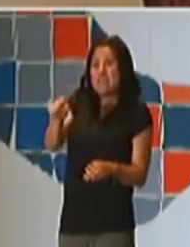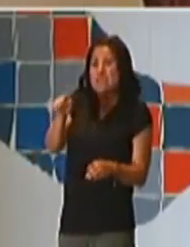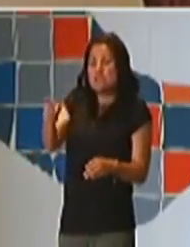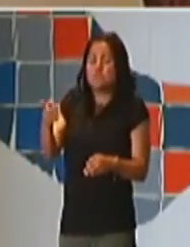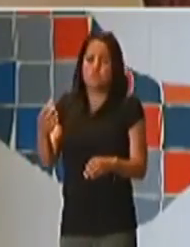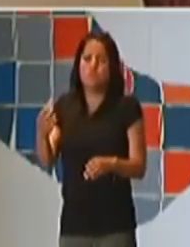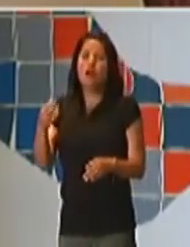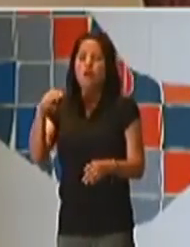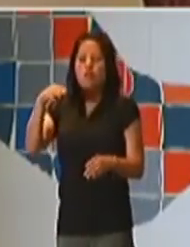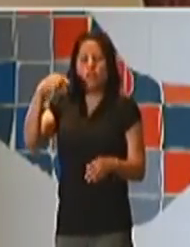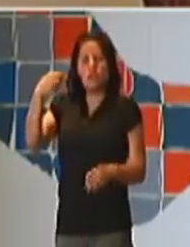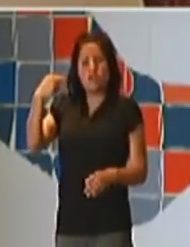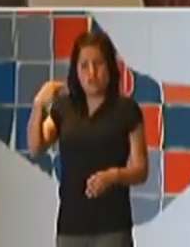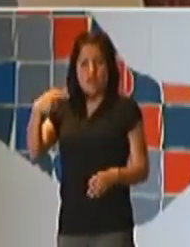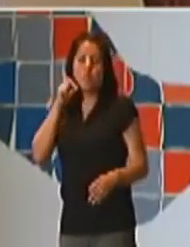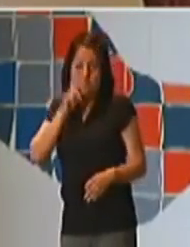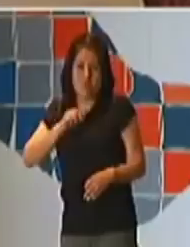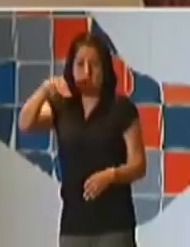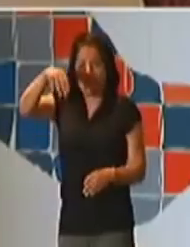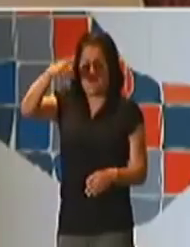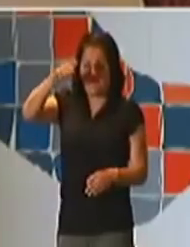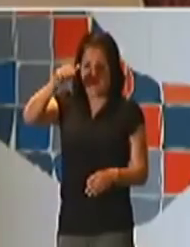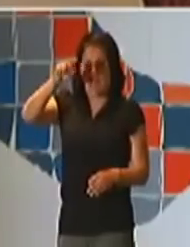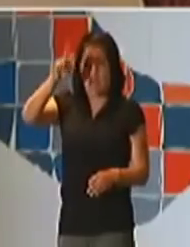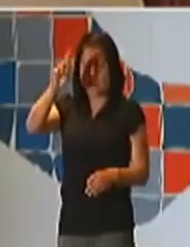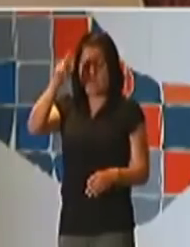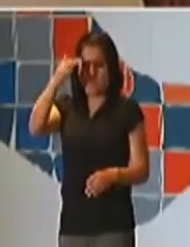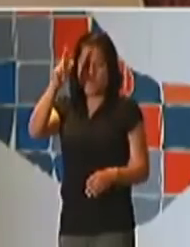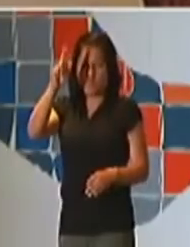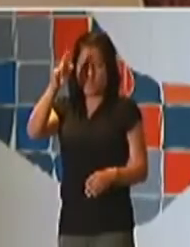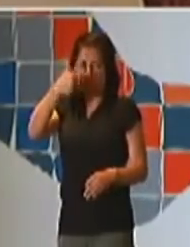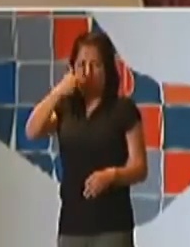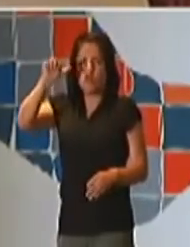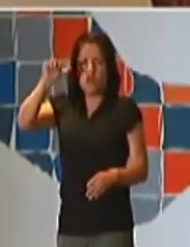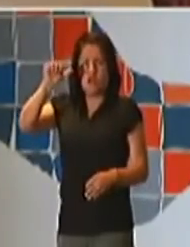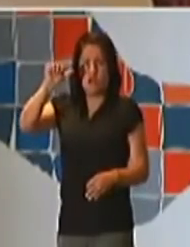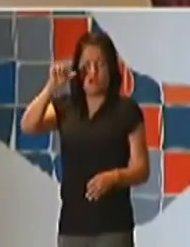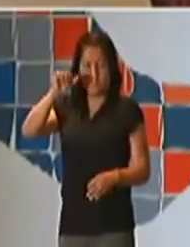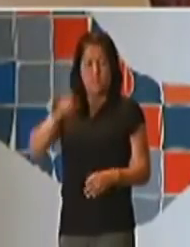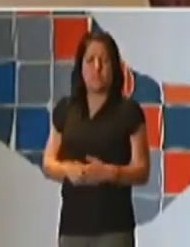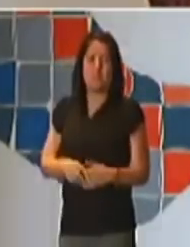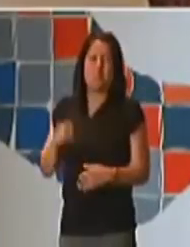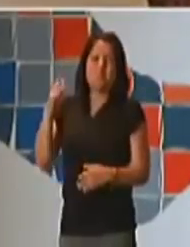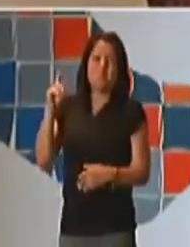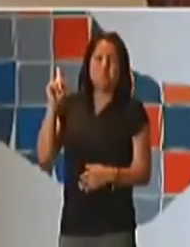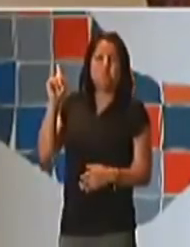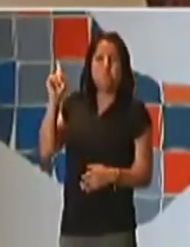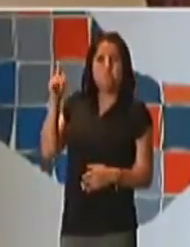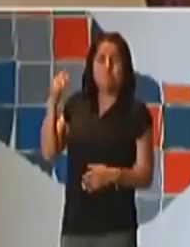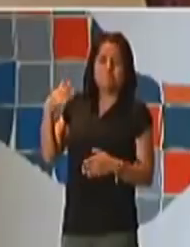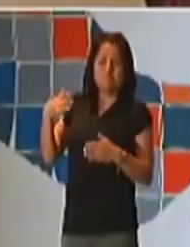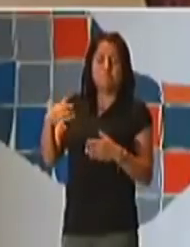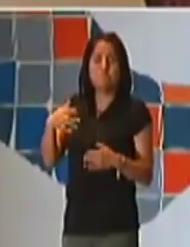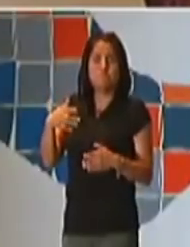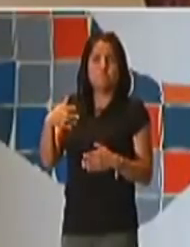Maruja no tenía edad de sus años de antes nada decía de sus años